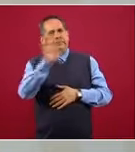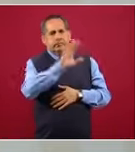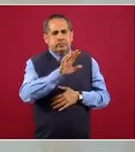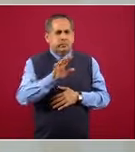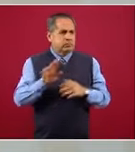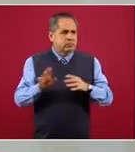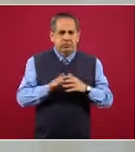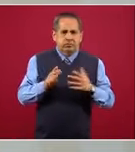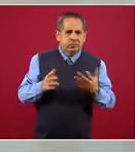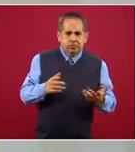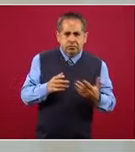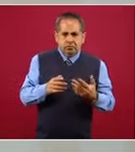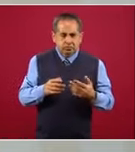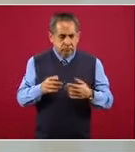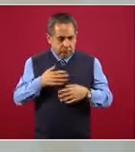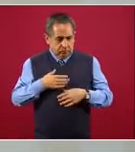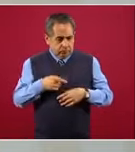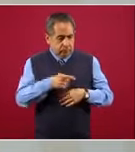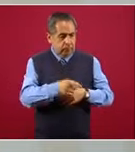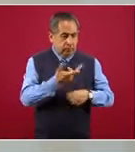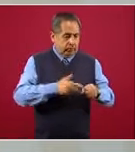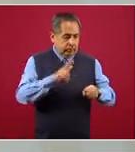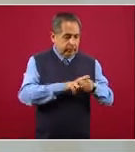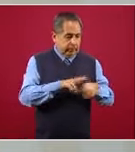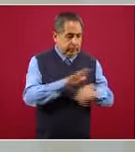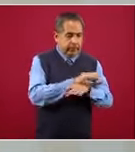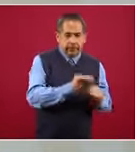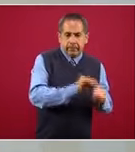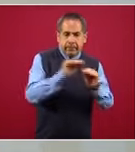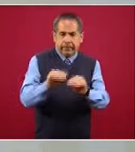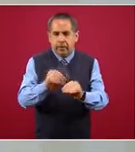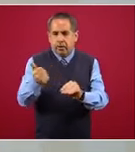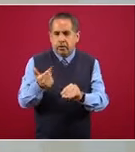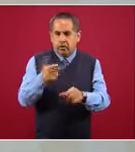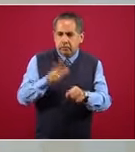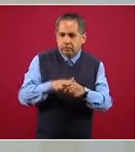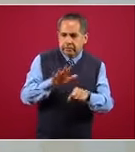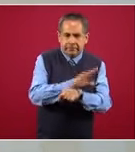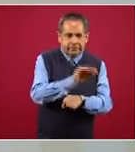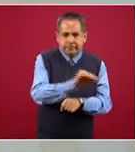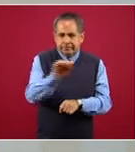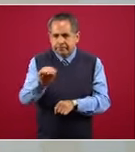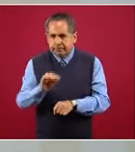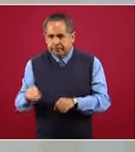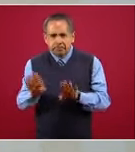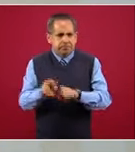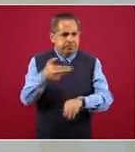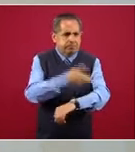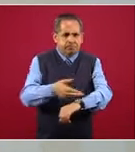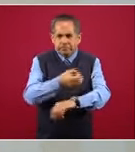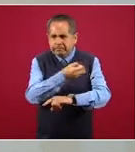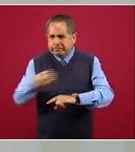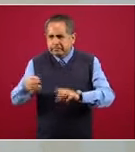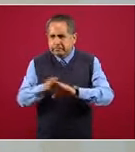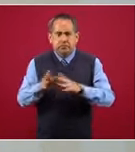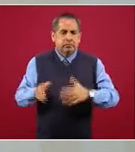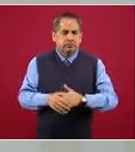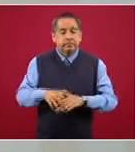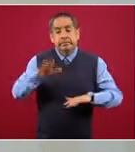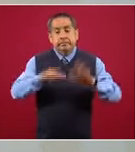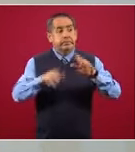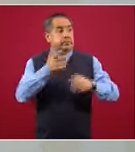puedan derivar pacientes de una unidad a la otra? Tema que hemos comentado frecuentemente. A veces ocurre